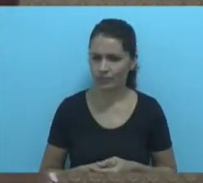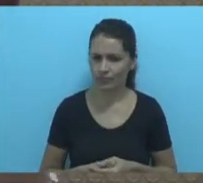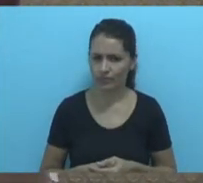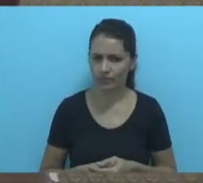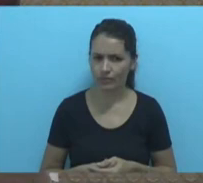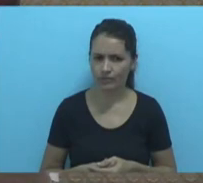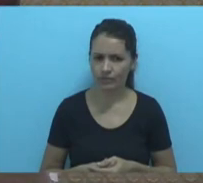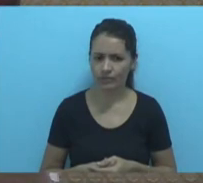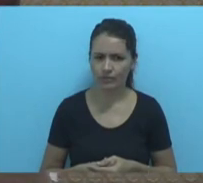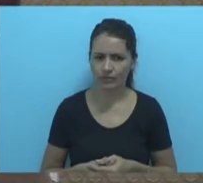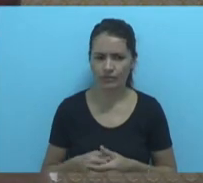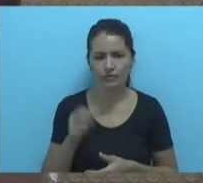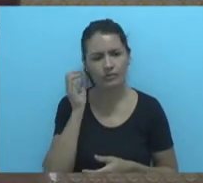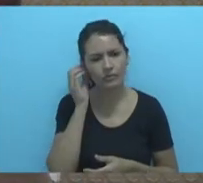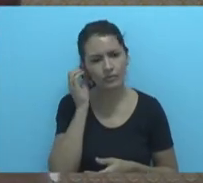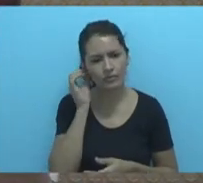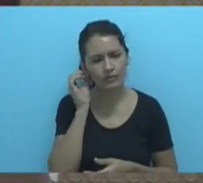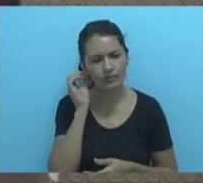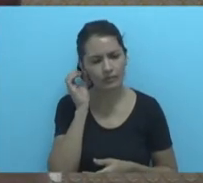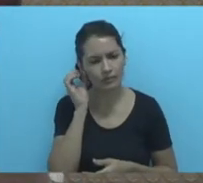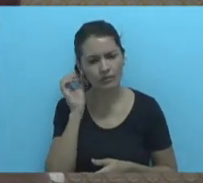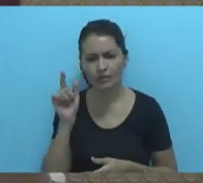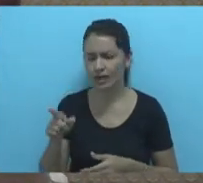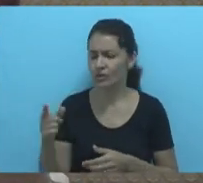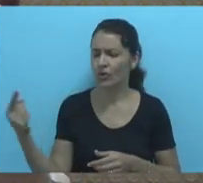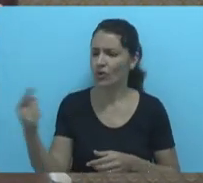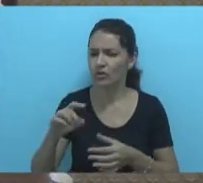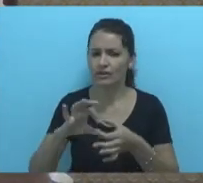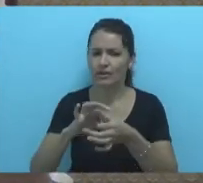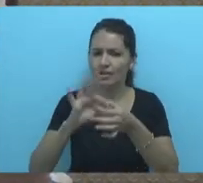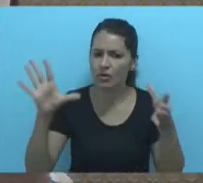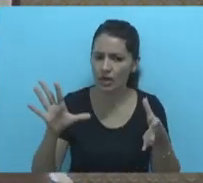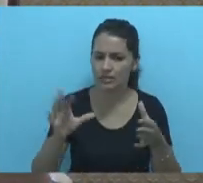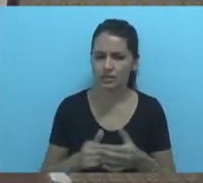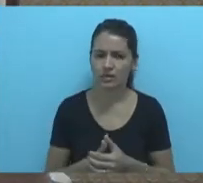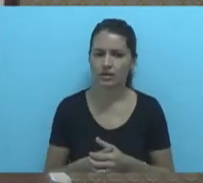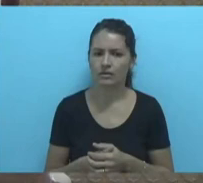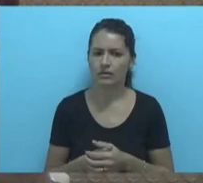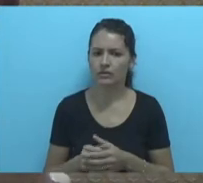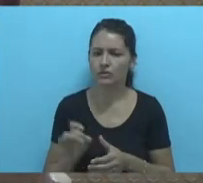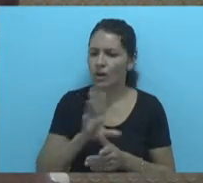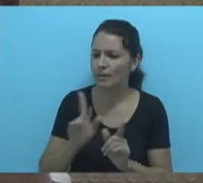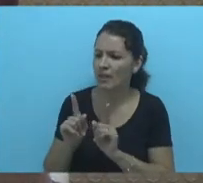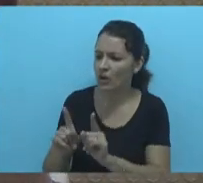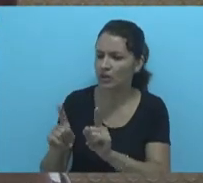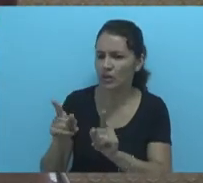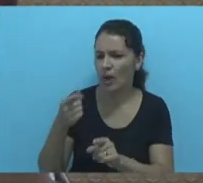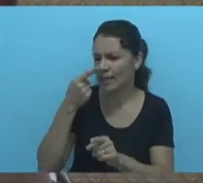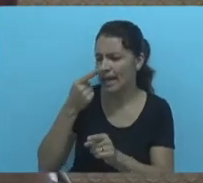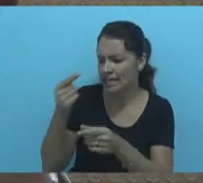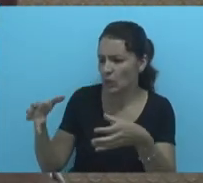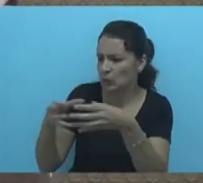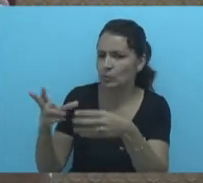El privilegio va en contra de la democracia. El privilegio es para sostener intereses